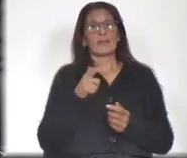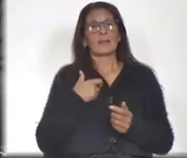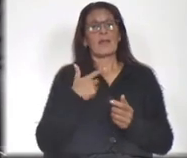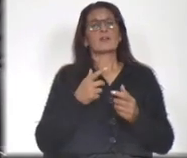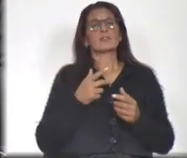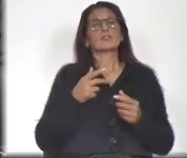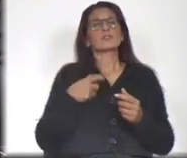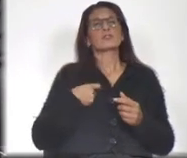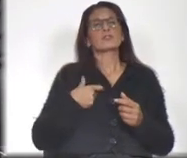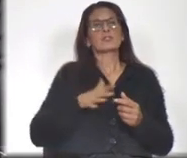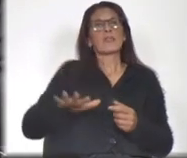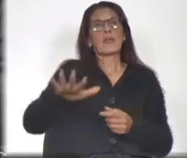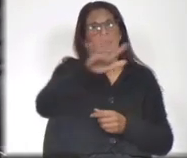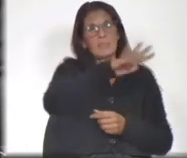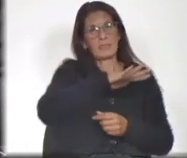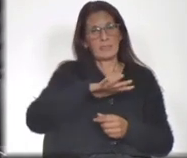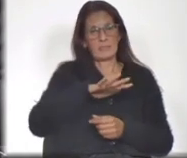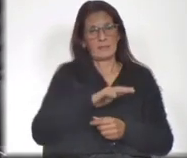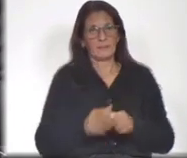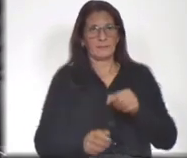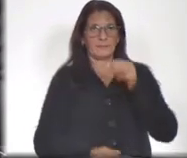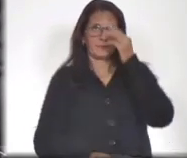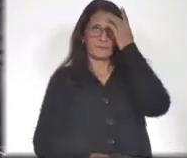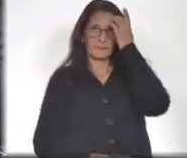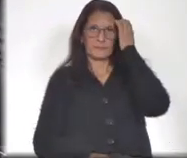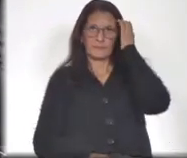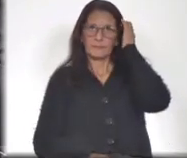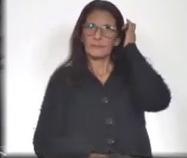sociedad que podamos tener.